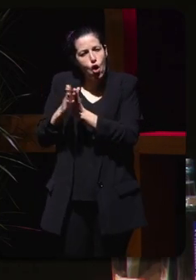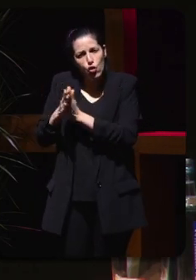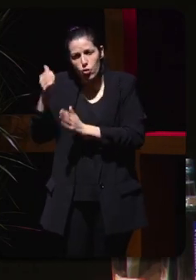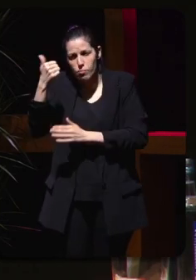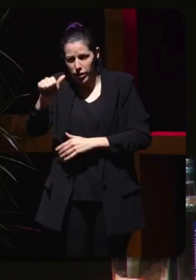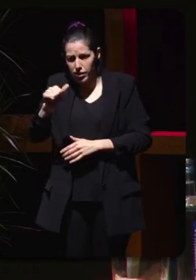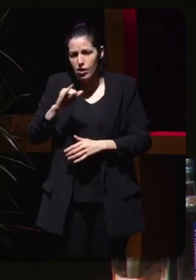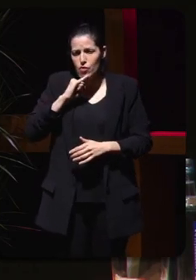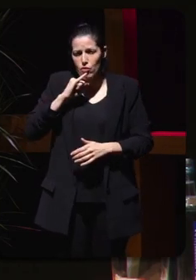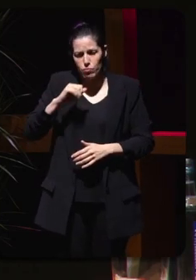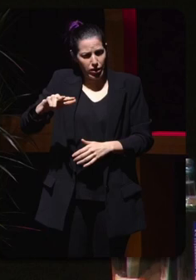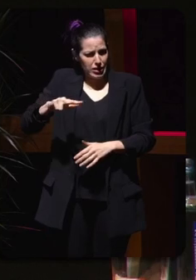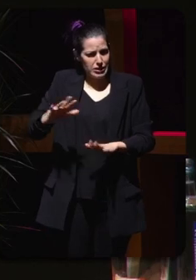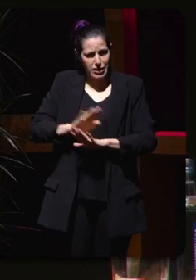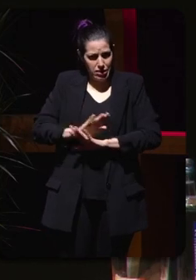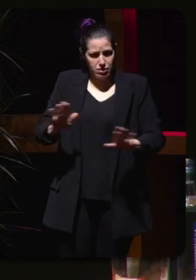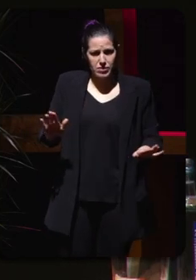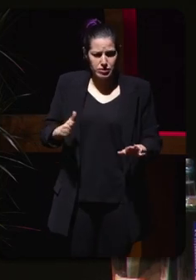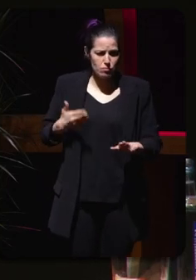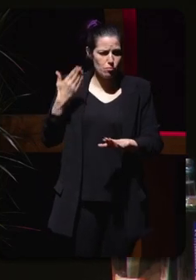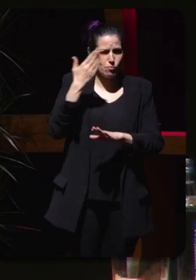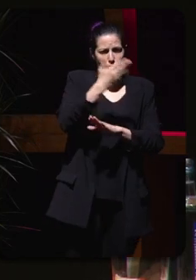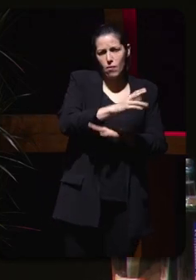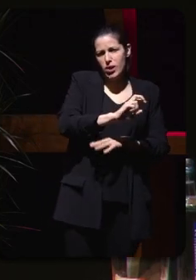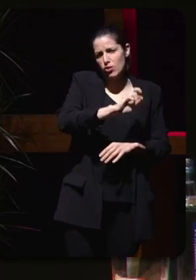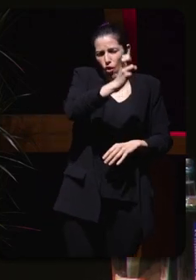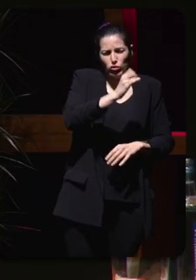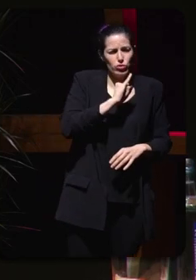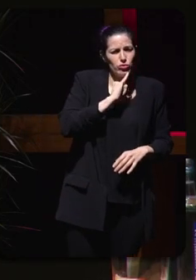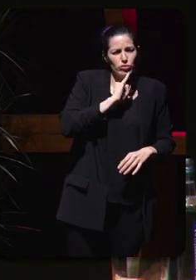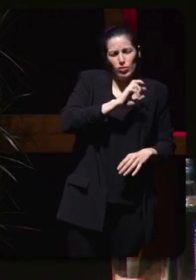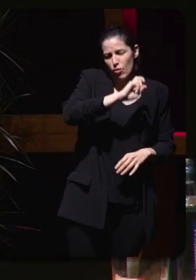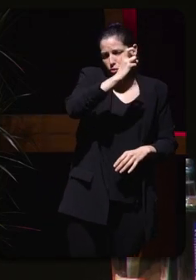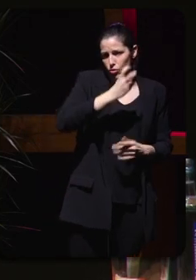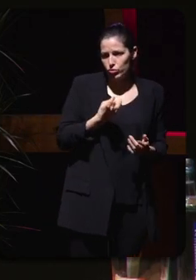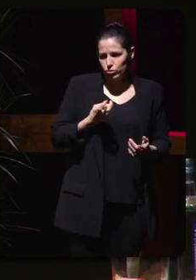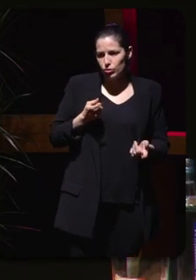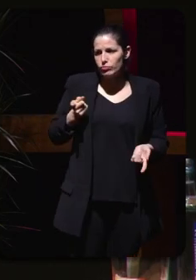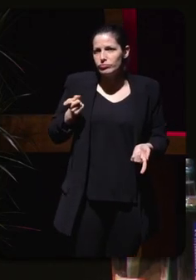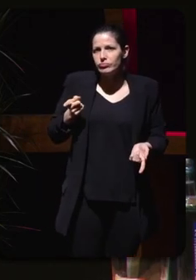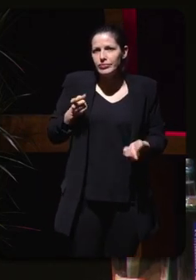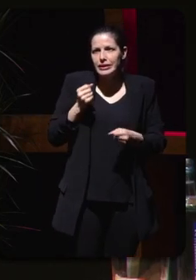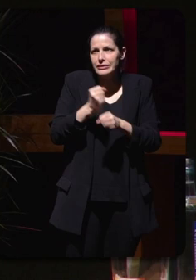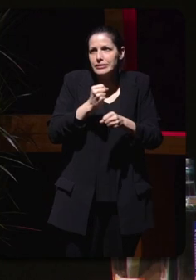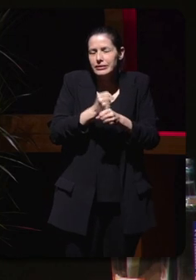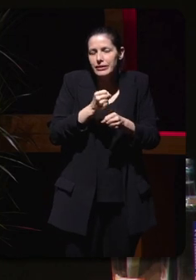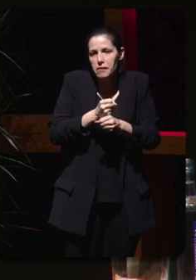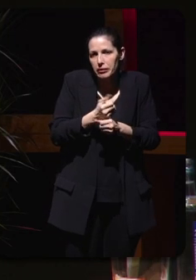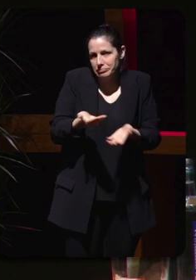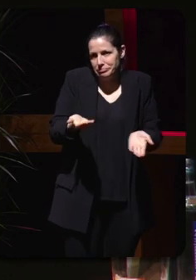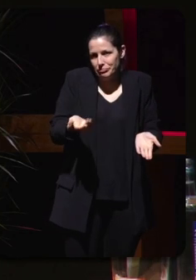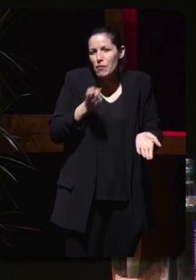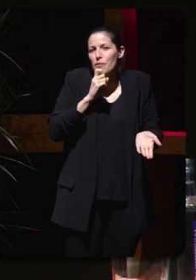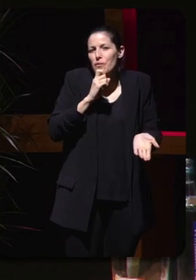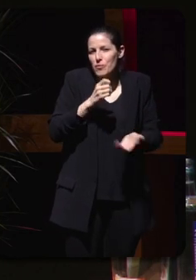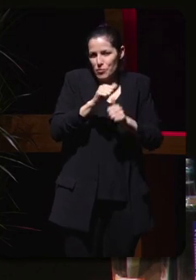español, así que podéis imaginar en un sitio en el que evidentemente no se hablaba español, pues lo que él podría haber sacado de ese reportaje, ¿no? Luego,